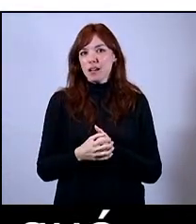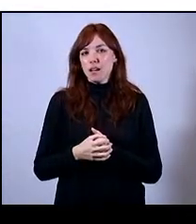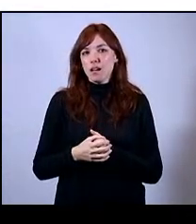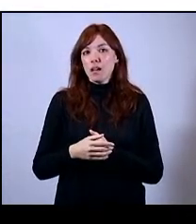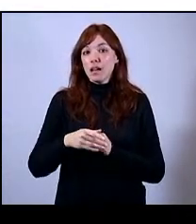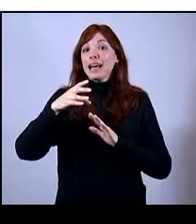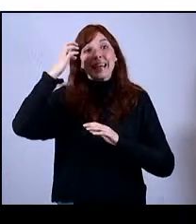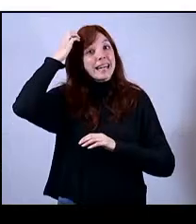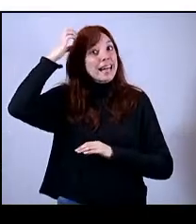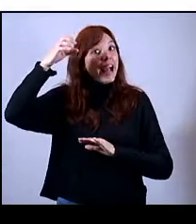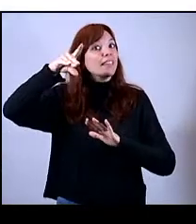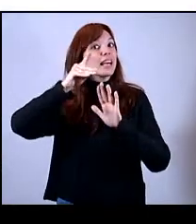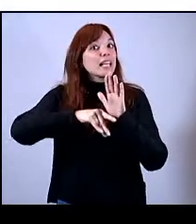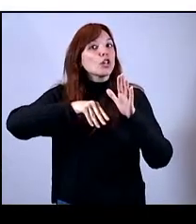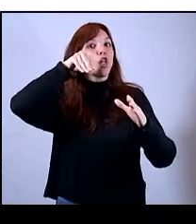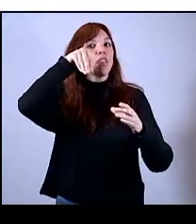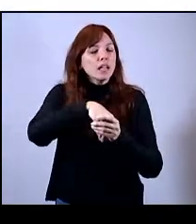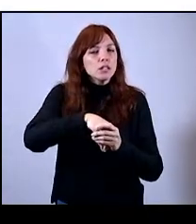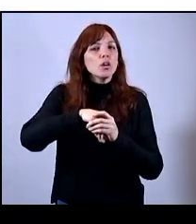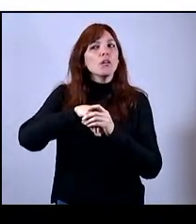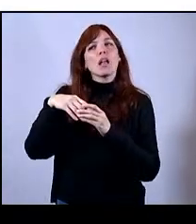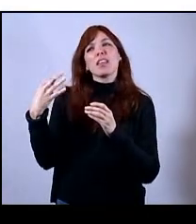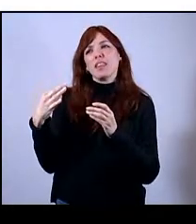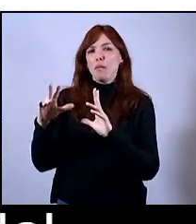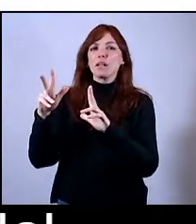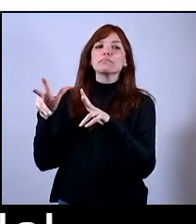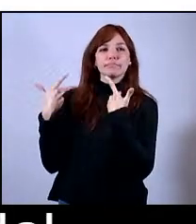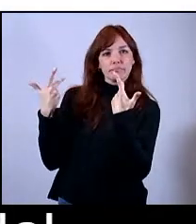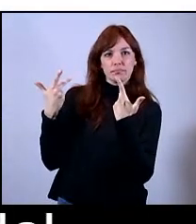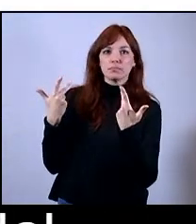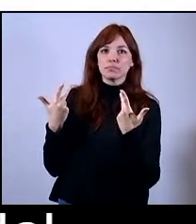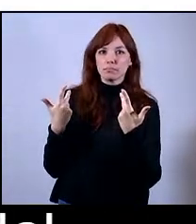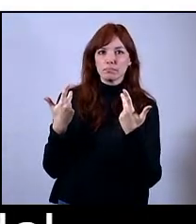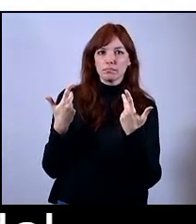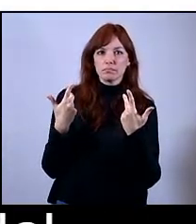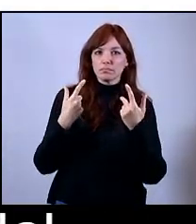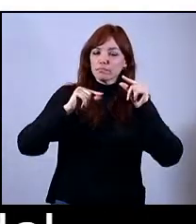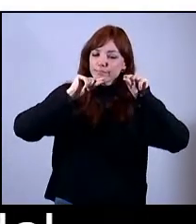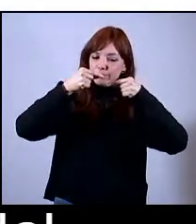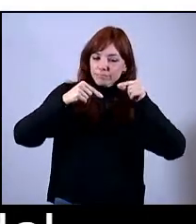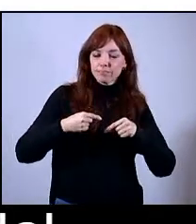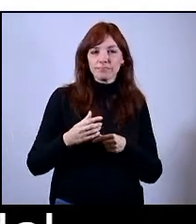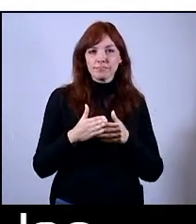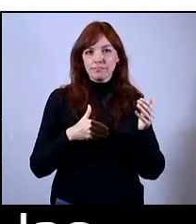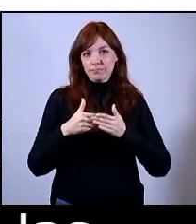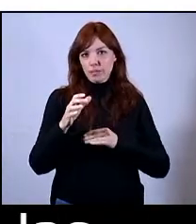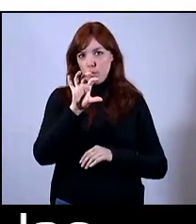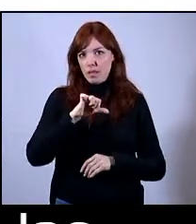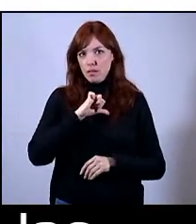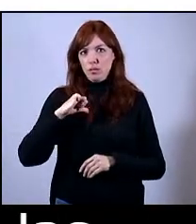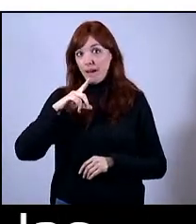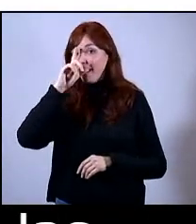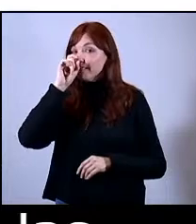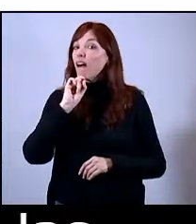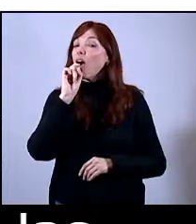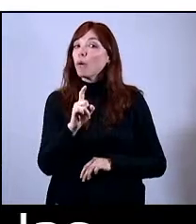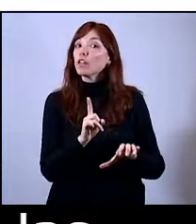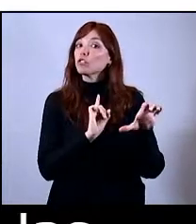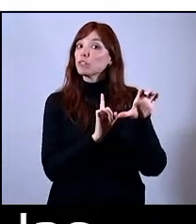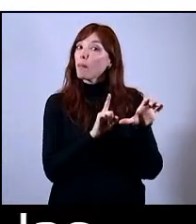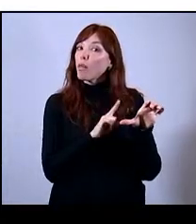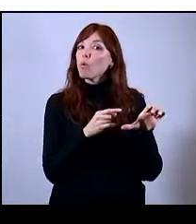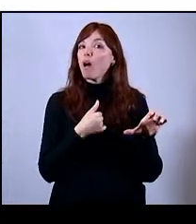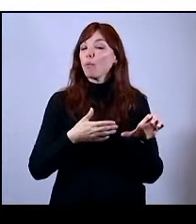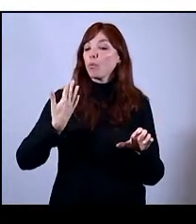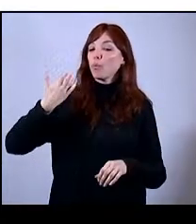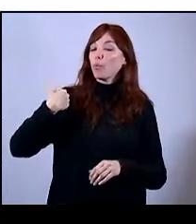nos deje hacer flexibilizaciones a las comunidades autónomas. Les recuerdo que cuando Extremadura, desde el Gobierno de Extremadura, quisimos